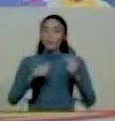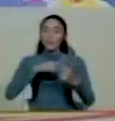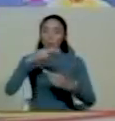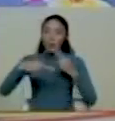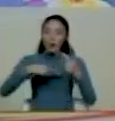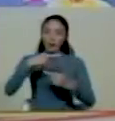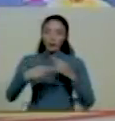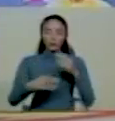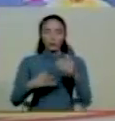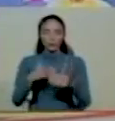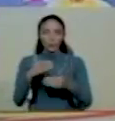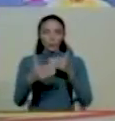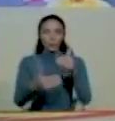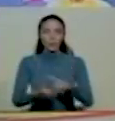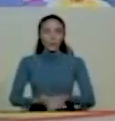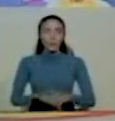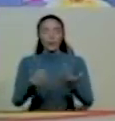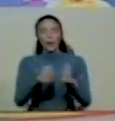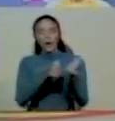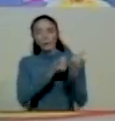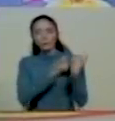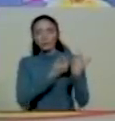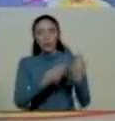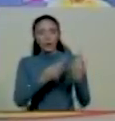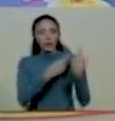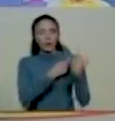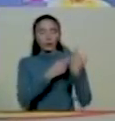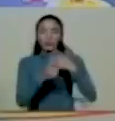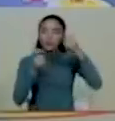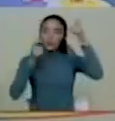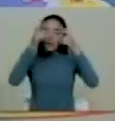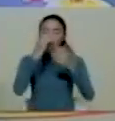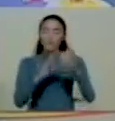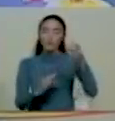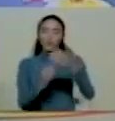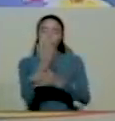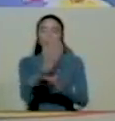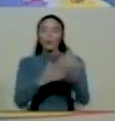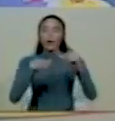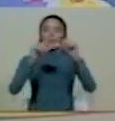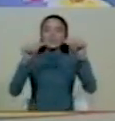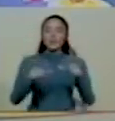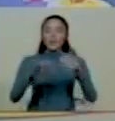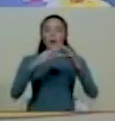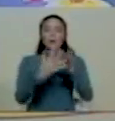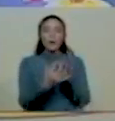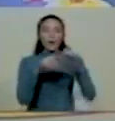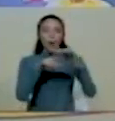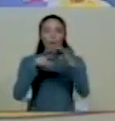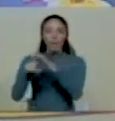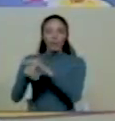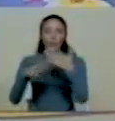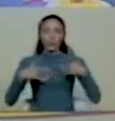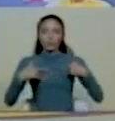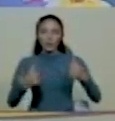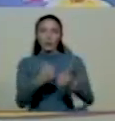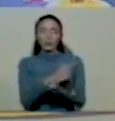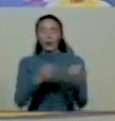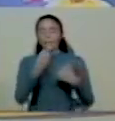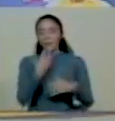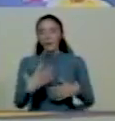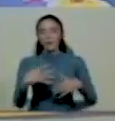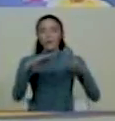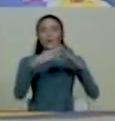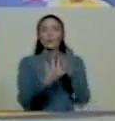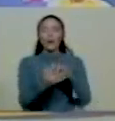Bolivariana, al mando del comandante Chávez, fundó el sistema de Barrio Adentro Salud, que es el sistema más hermoso